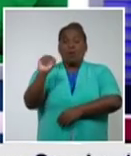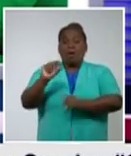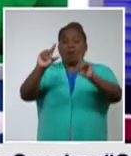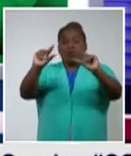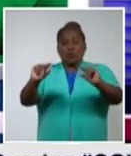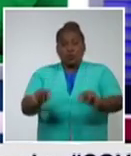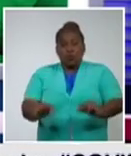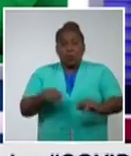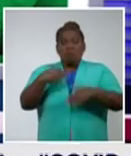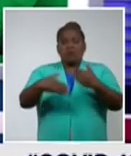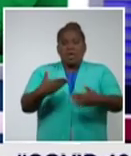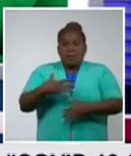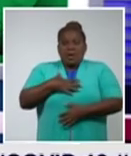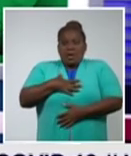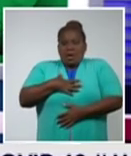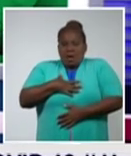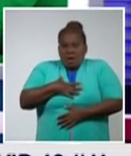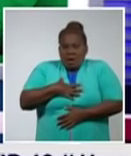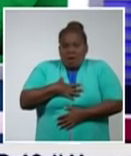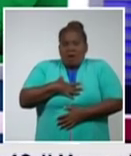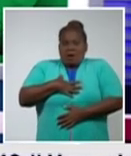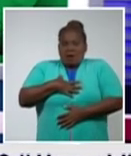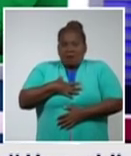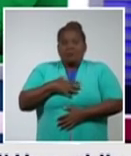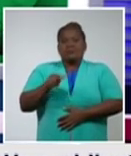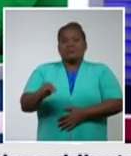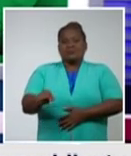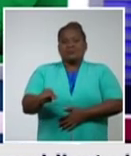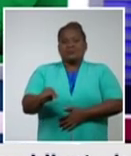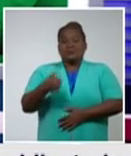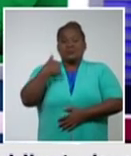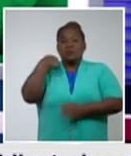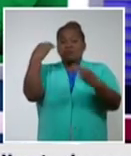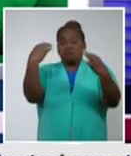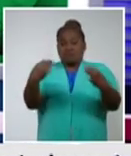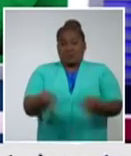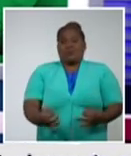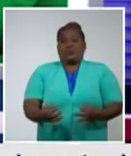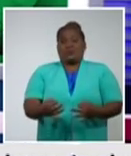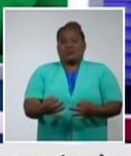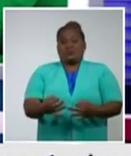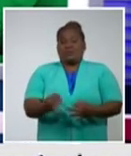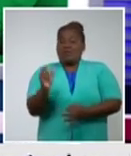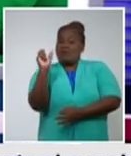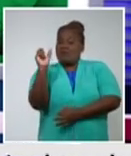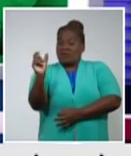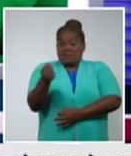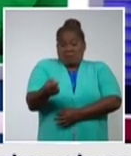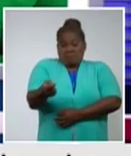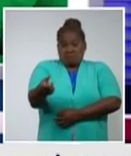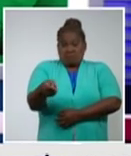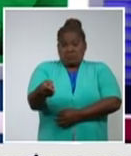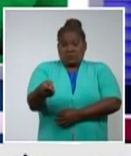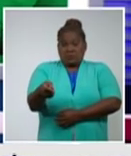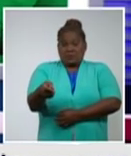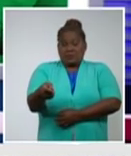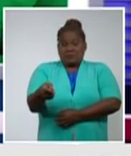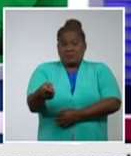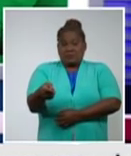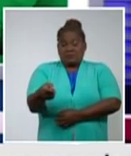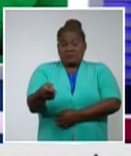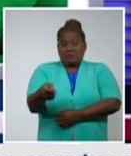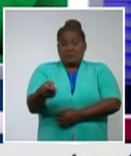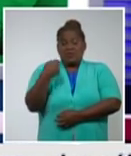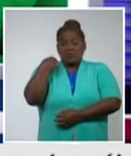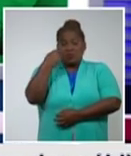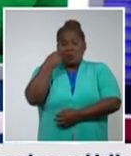ha sido útil y estoy seguro que en una fecha próxima, no muy próxima, yo siempre lo veo para finales